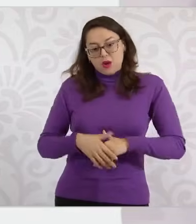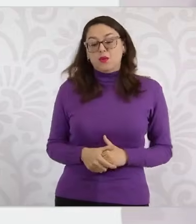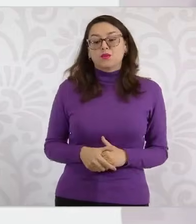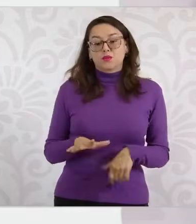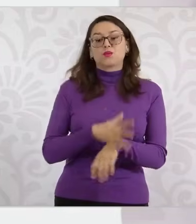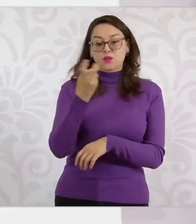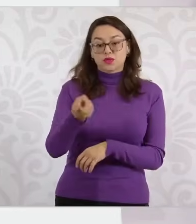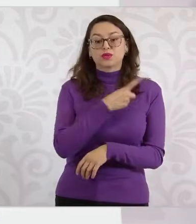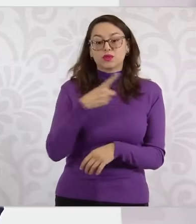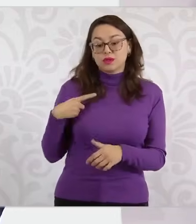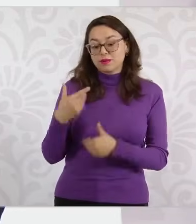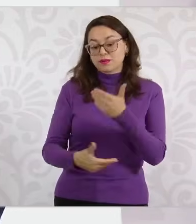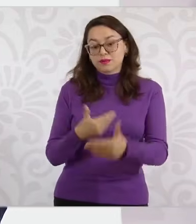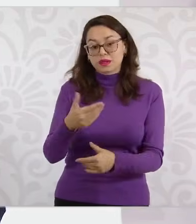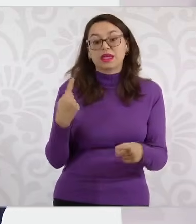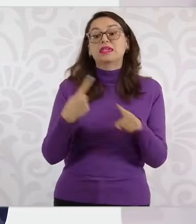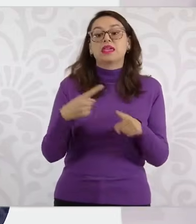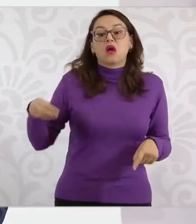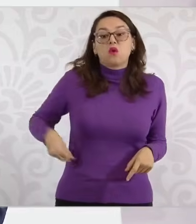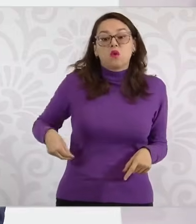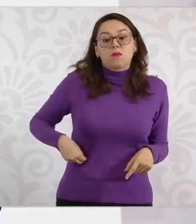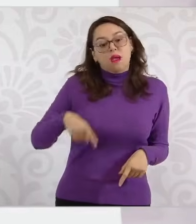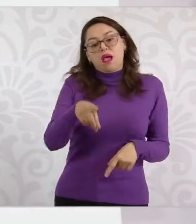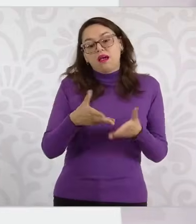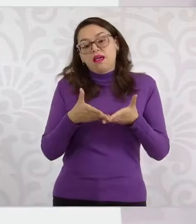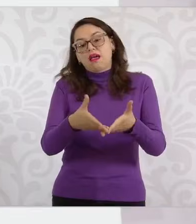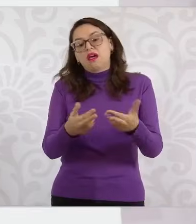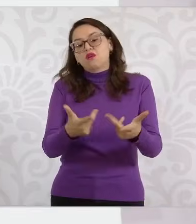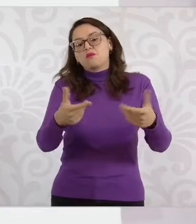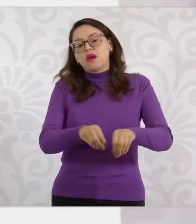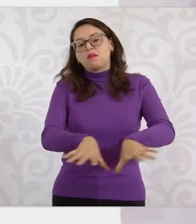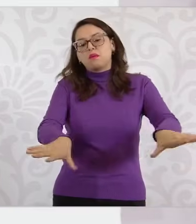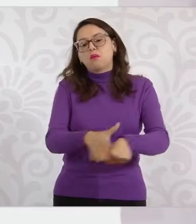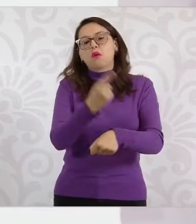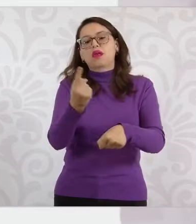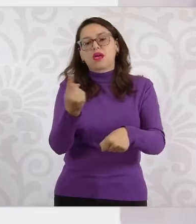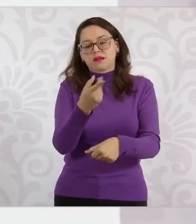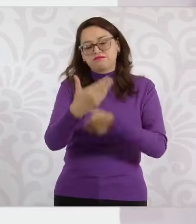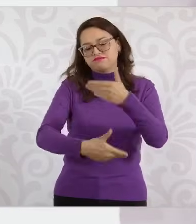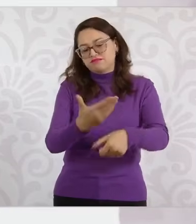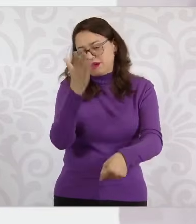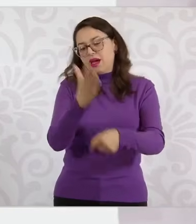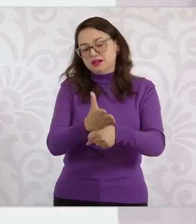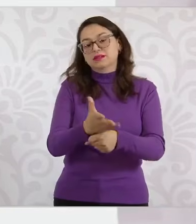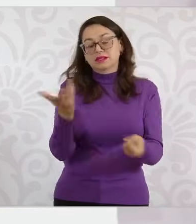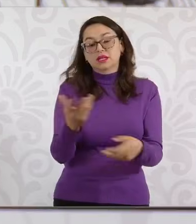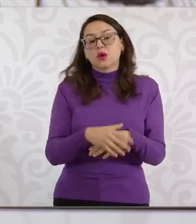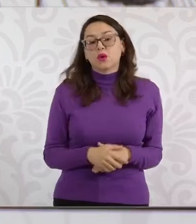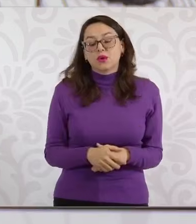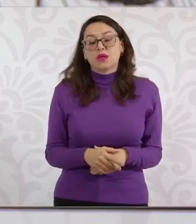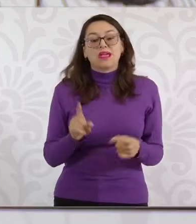tiene que haber la certeza de quién fue quien provocó este derrame y las consecuencias que esto implica en